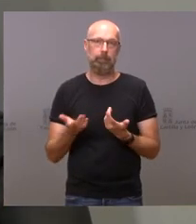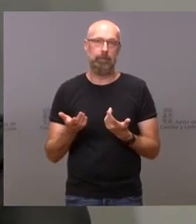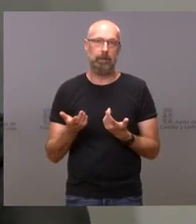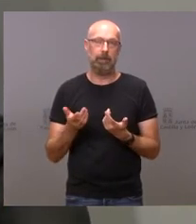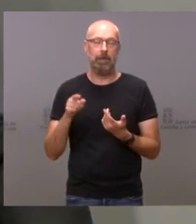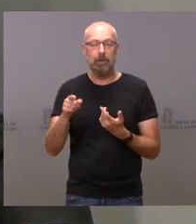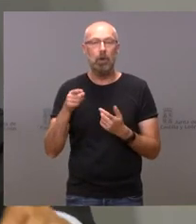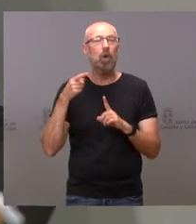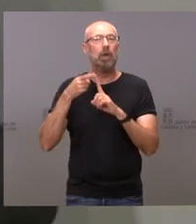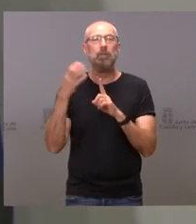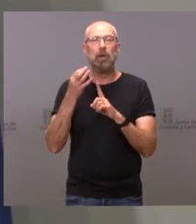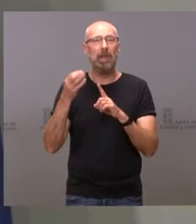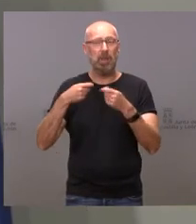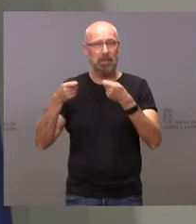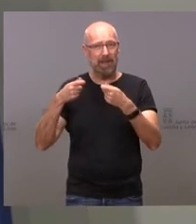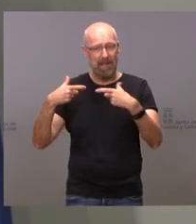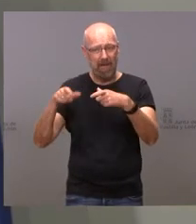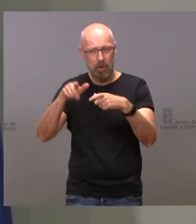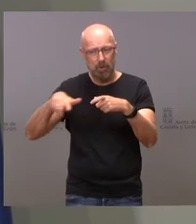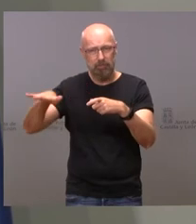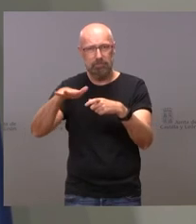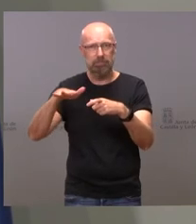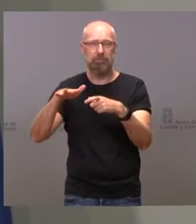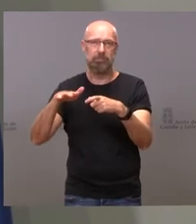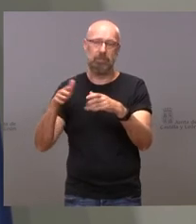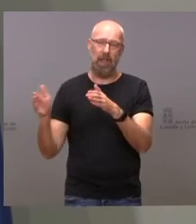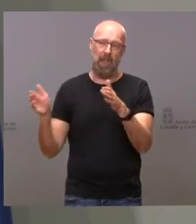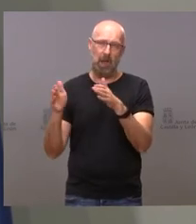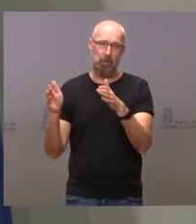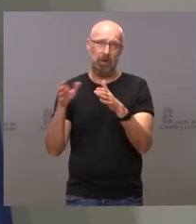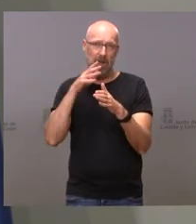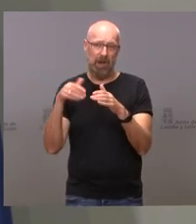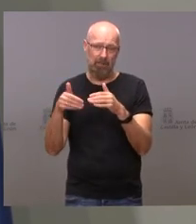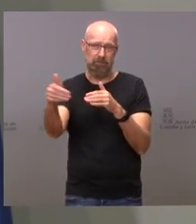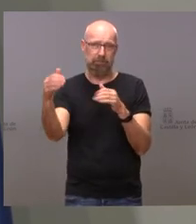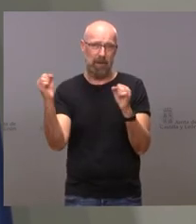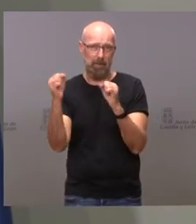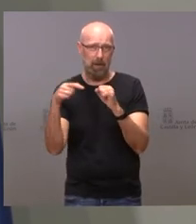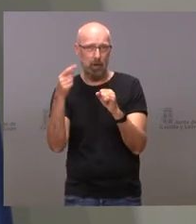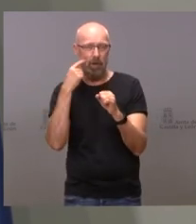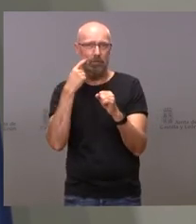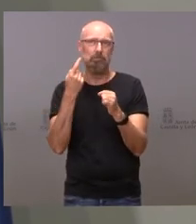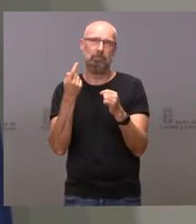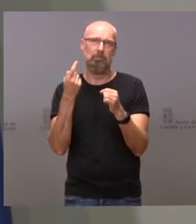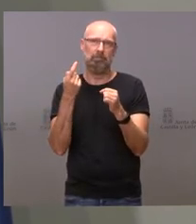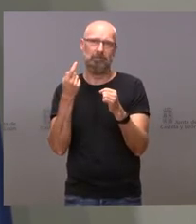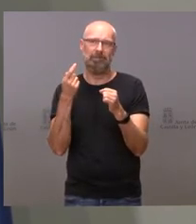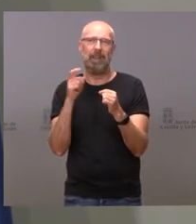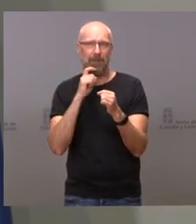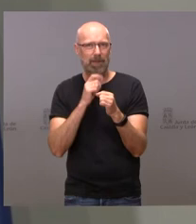mercado en un periodo estacional en el que es más difícil para para el sector de la